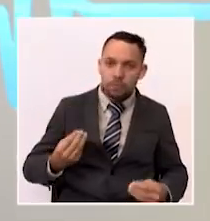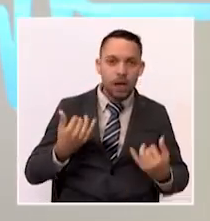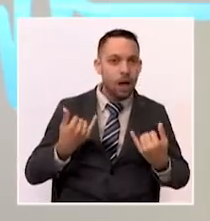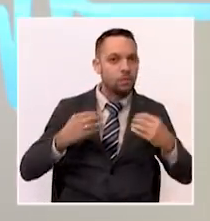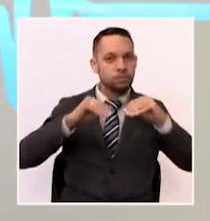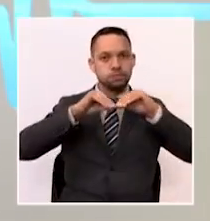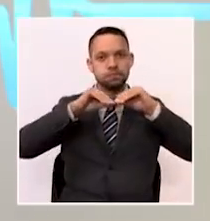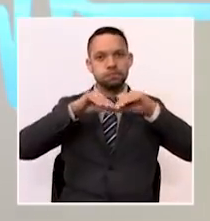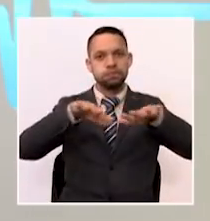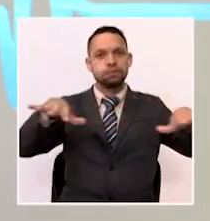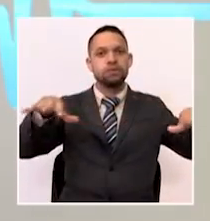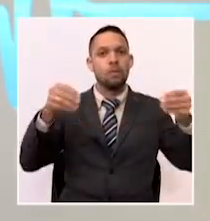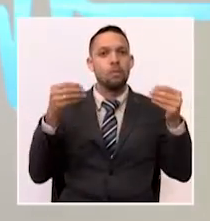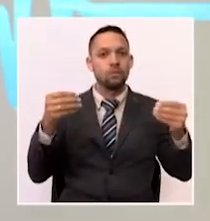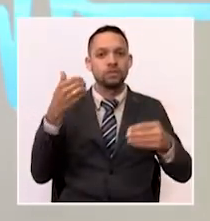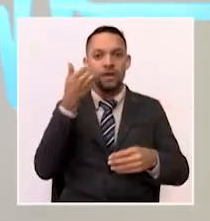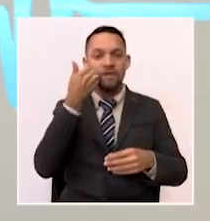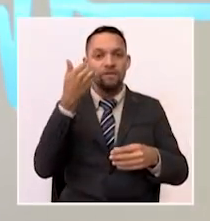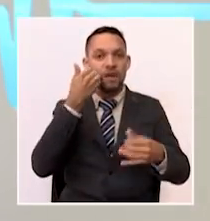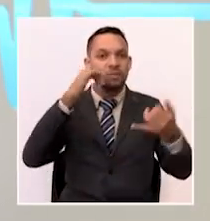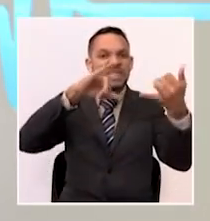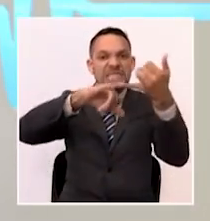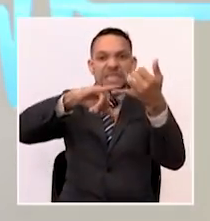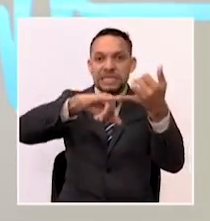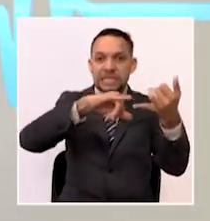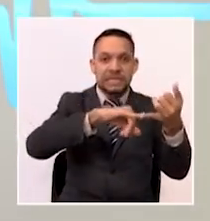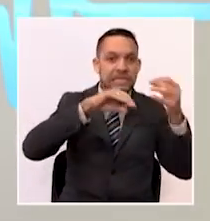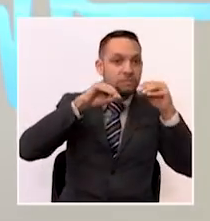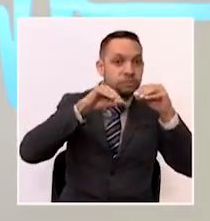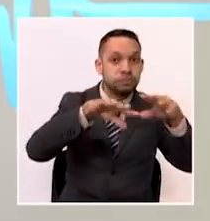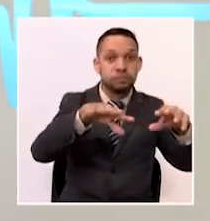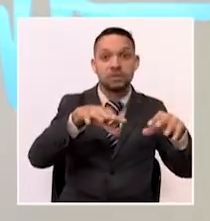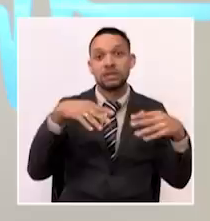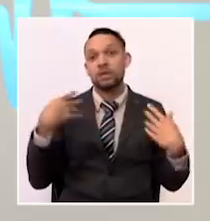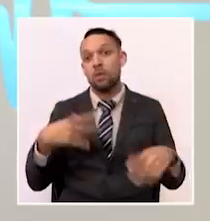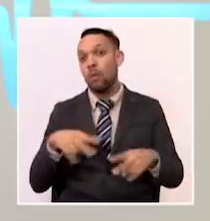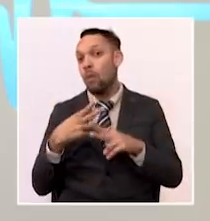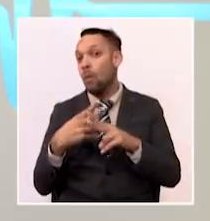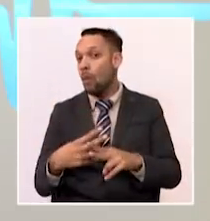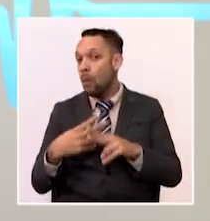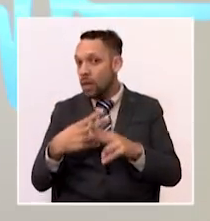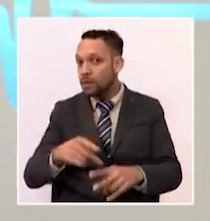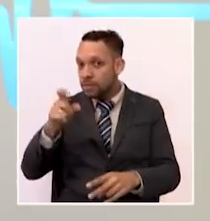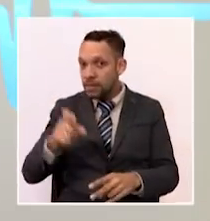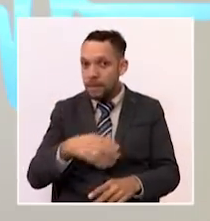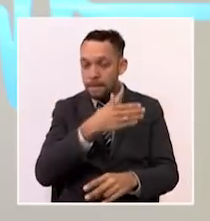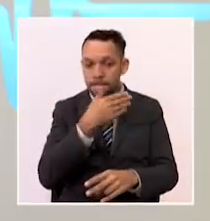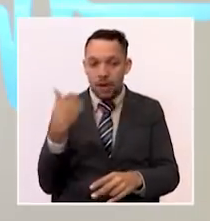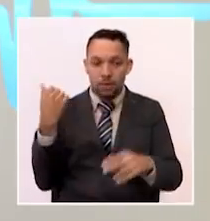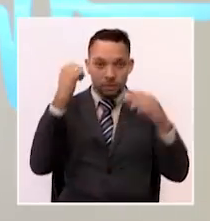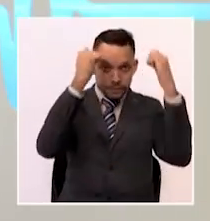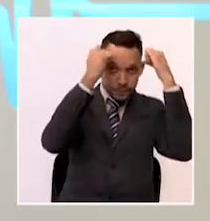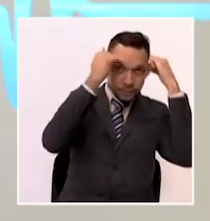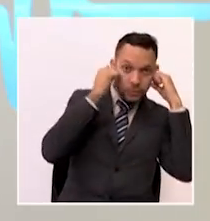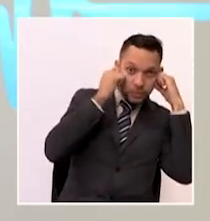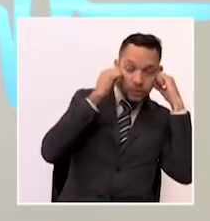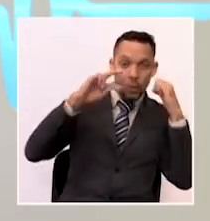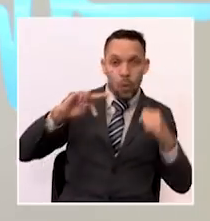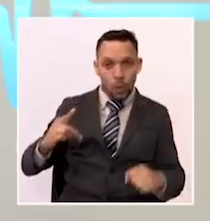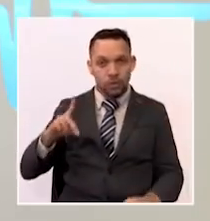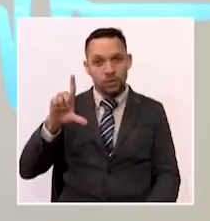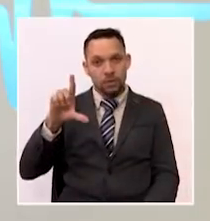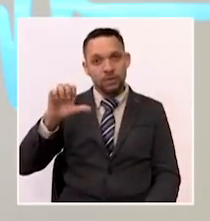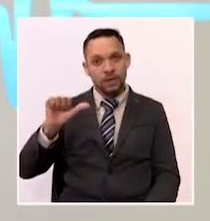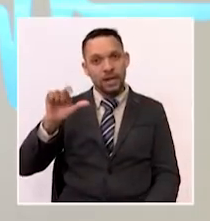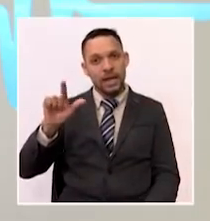horrible de enfermedades de transmisión sexual, pero sí que entonces busquen cómo cambiar los condones sin látex para que no puedan hacer